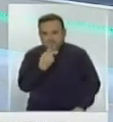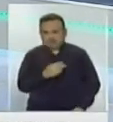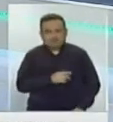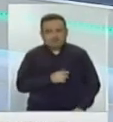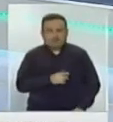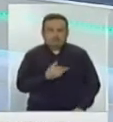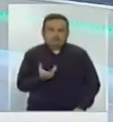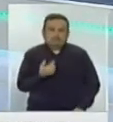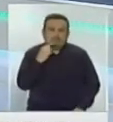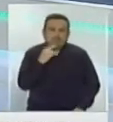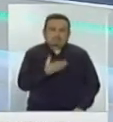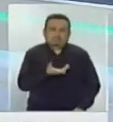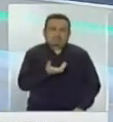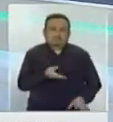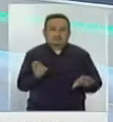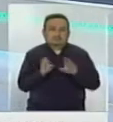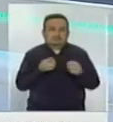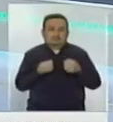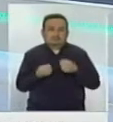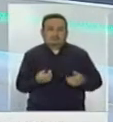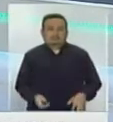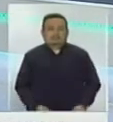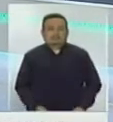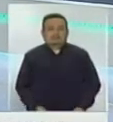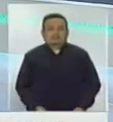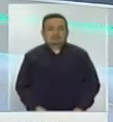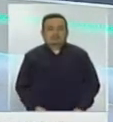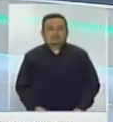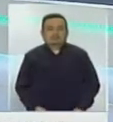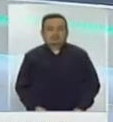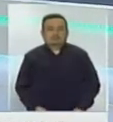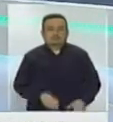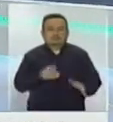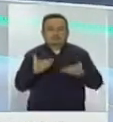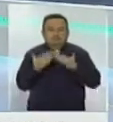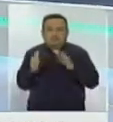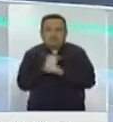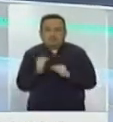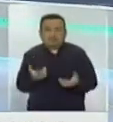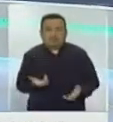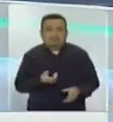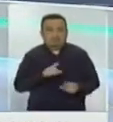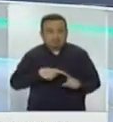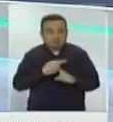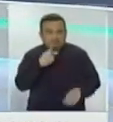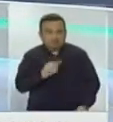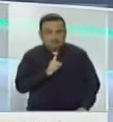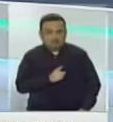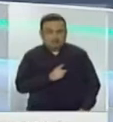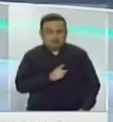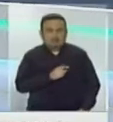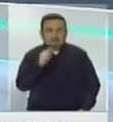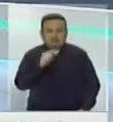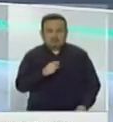era muy esperable, sobre todo con este cierre de comercio. Era esperable. Inédito, sí, no era podían atender, no podían abrir. Ahora, además, eso sí, Priscila, decir